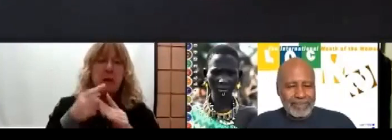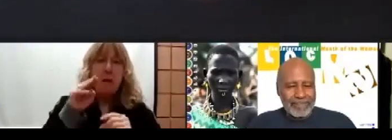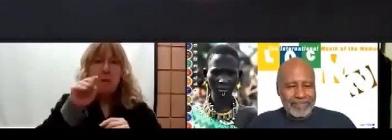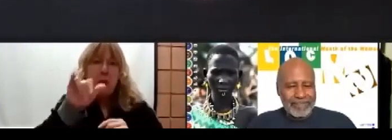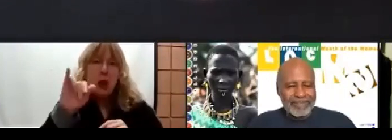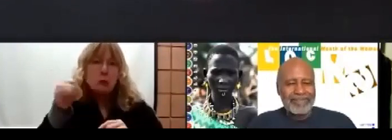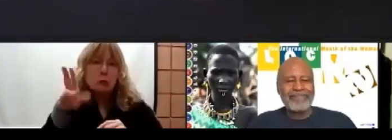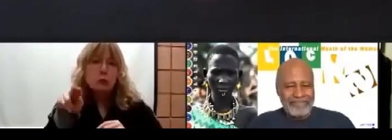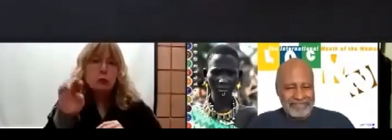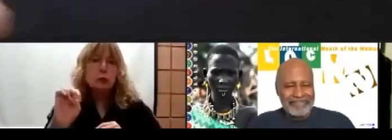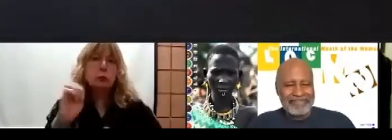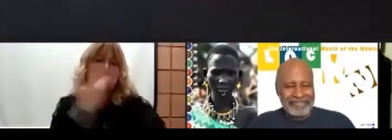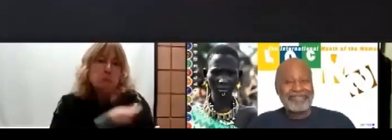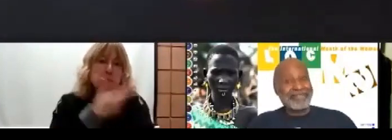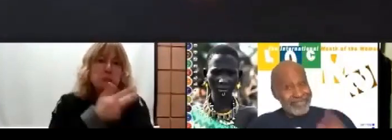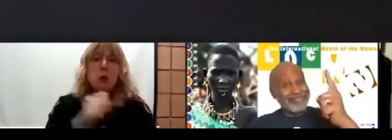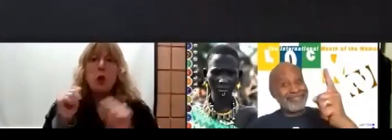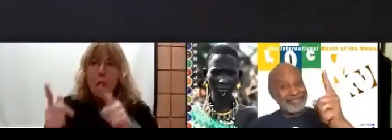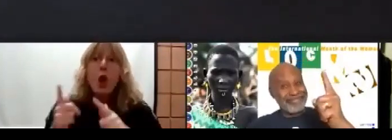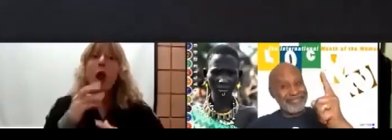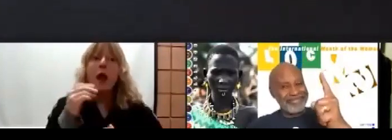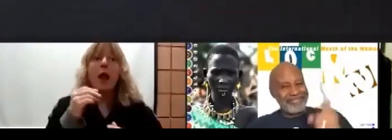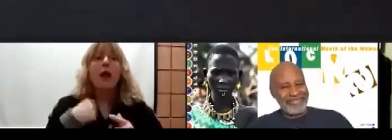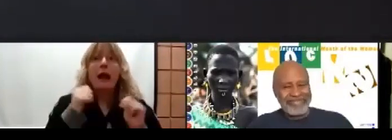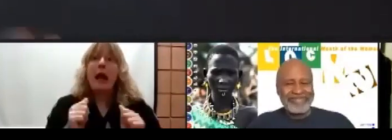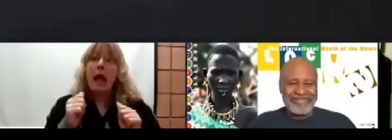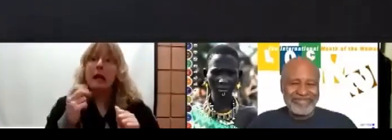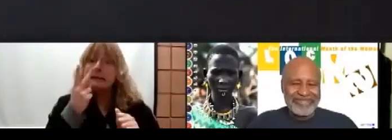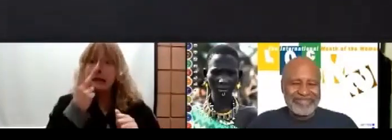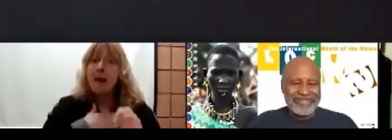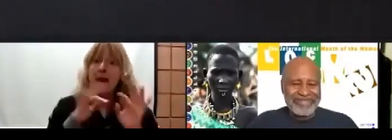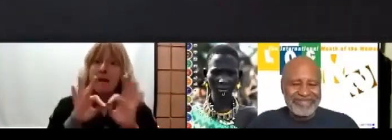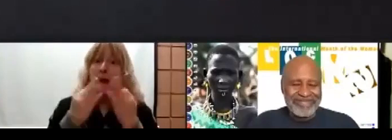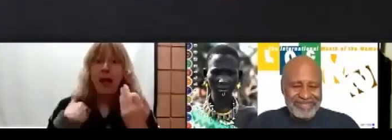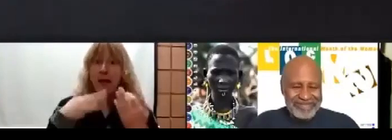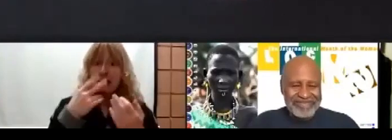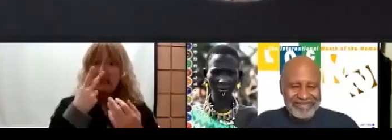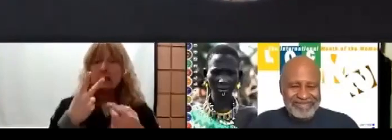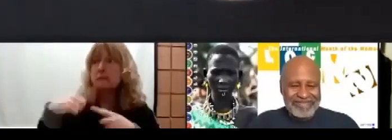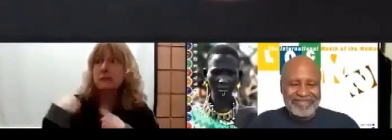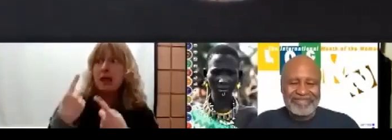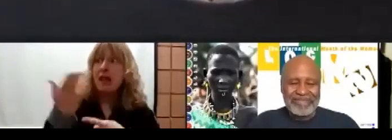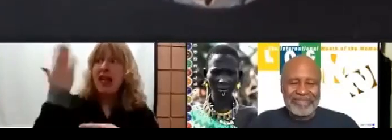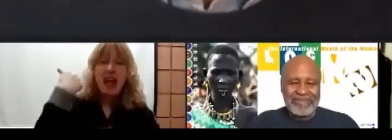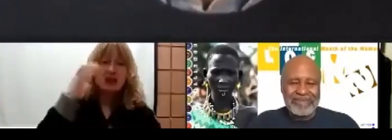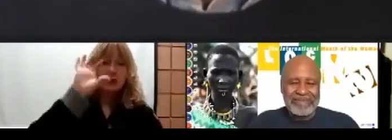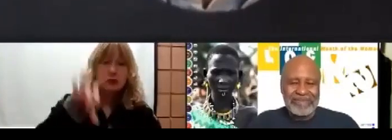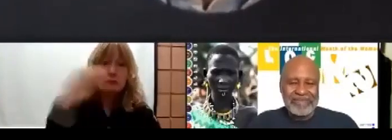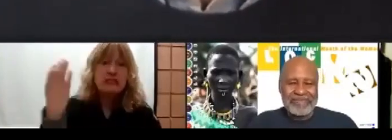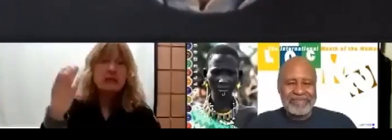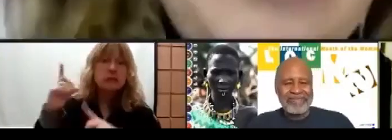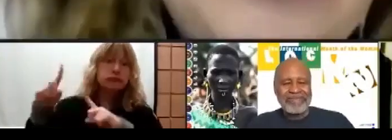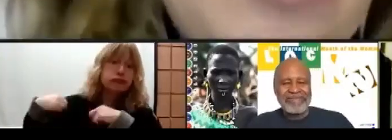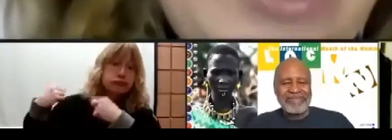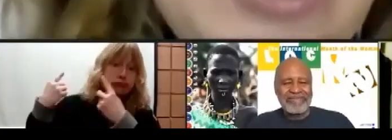estoy yo era según una persona dudosa de la vacuna pero saliendo de casa voy a